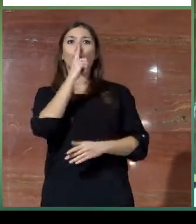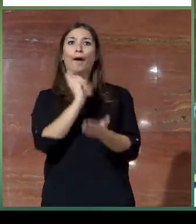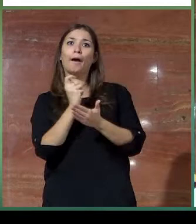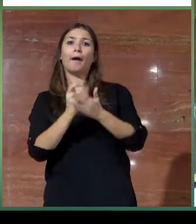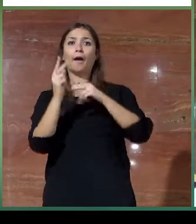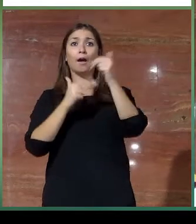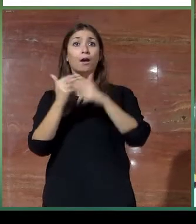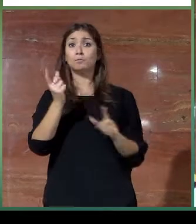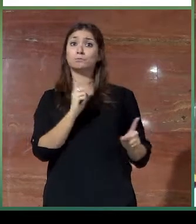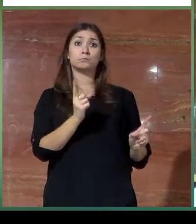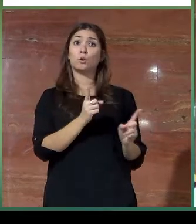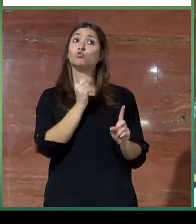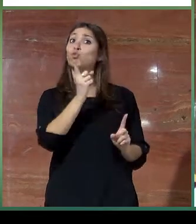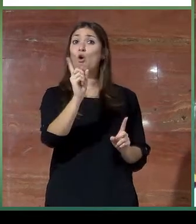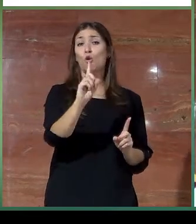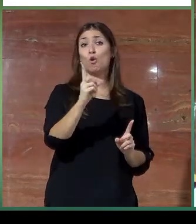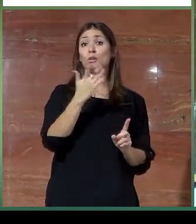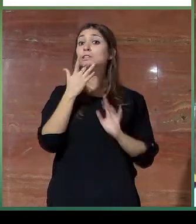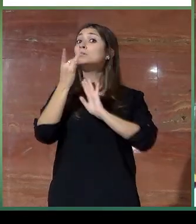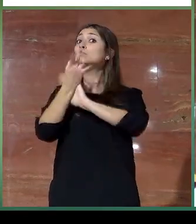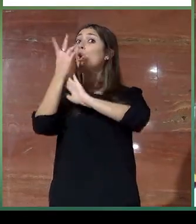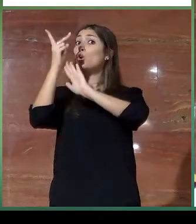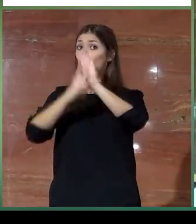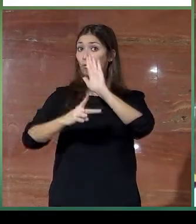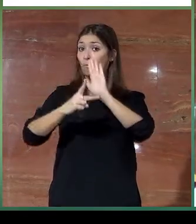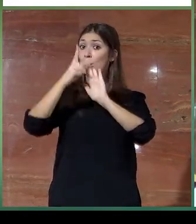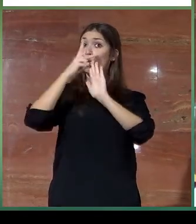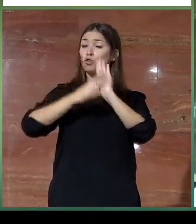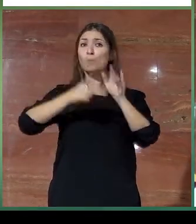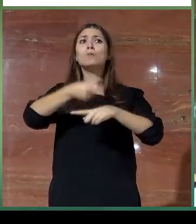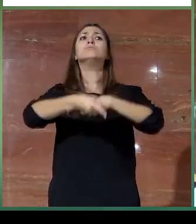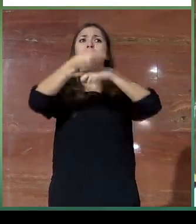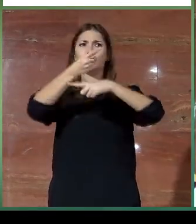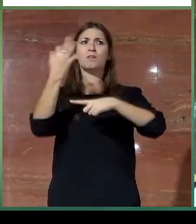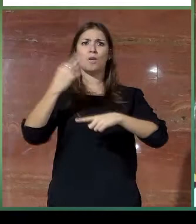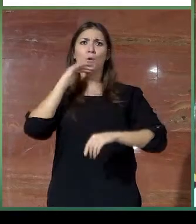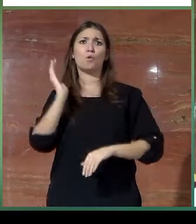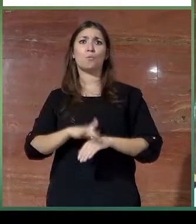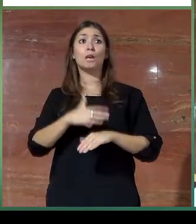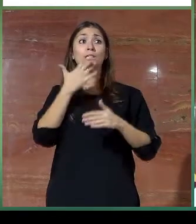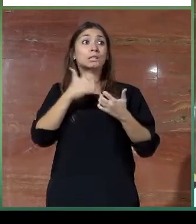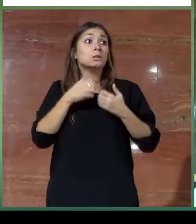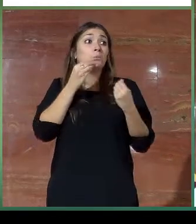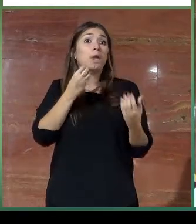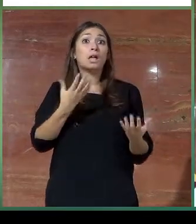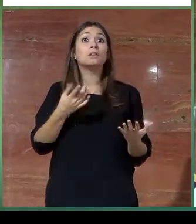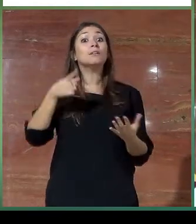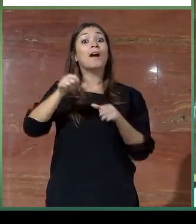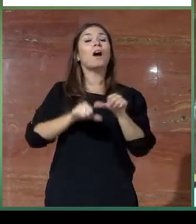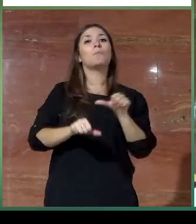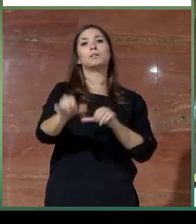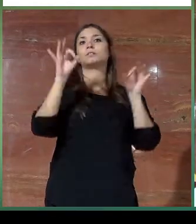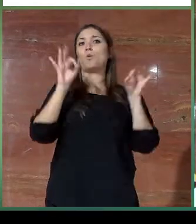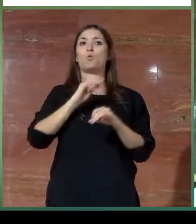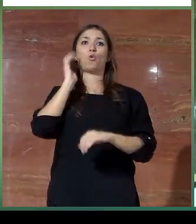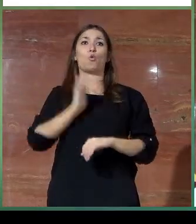tema porque, lógicamente, pero cuando hay una normativa y que se haga cumplir, obviamente, y que funcione, pues será cuando realmente sea así. Y